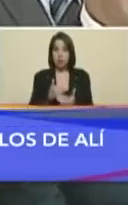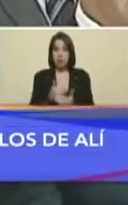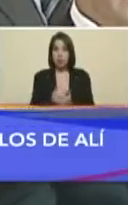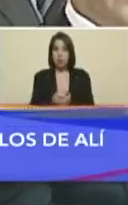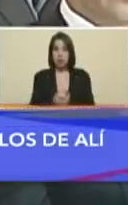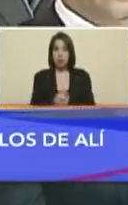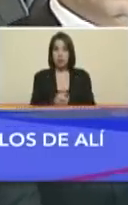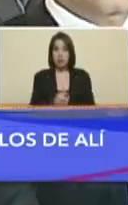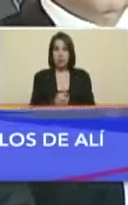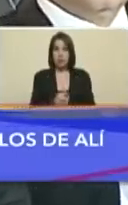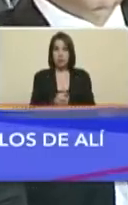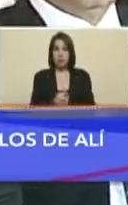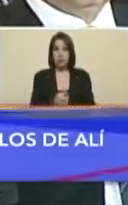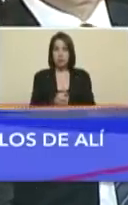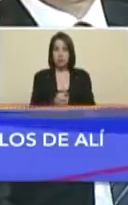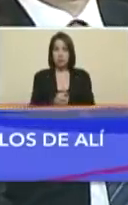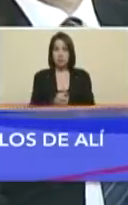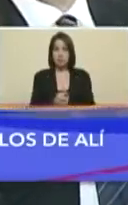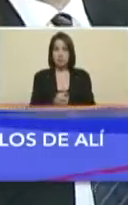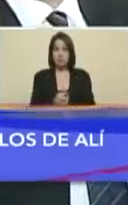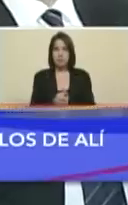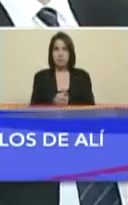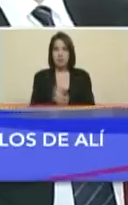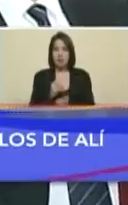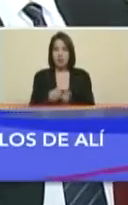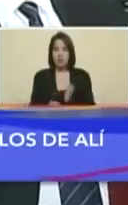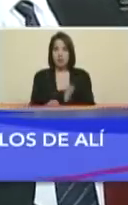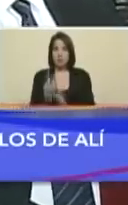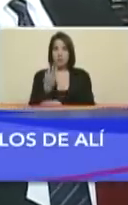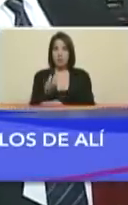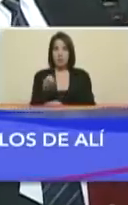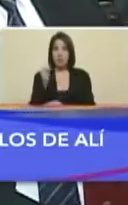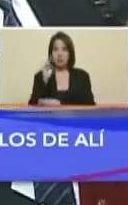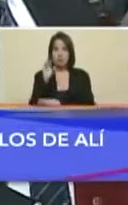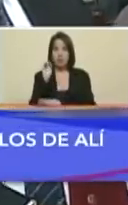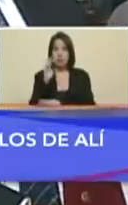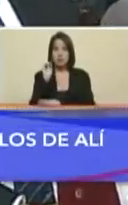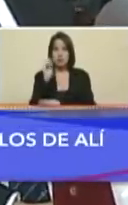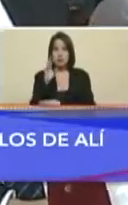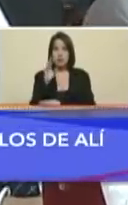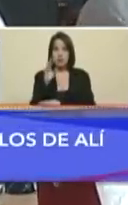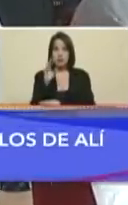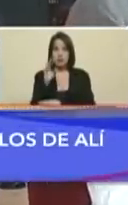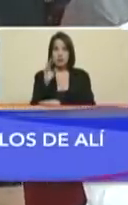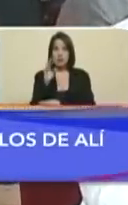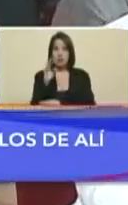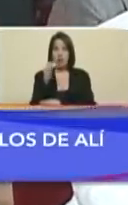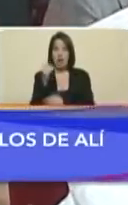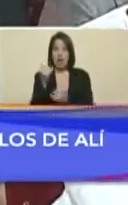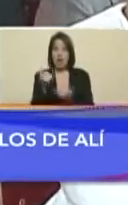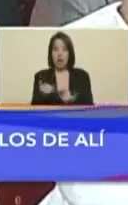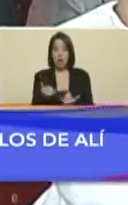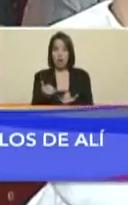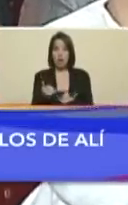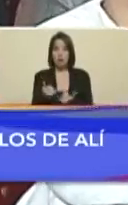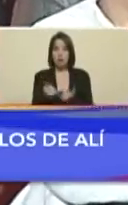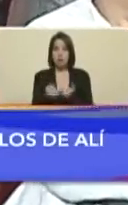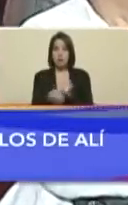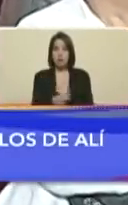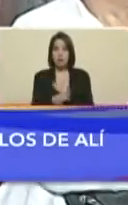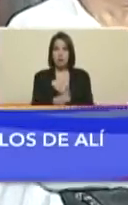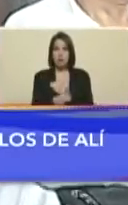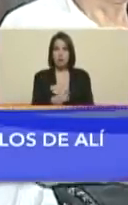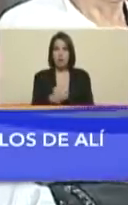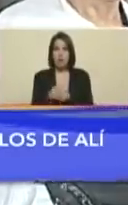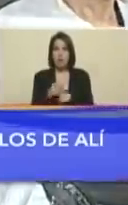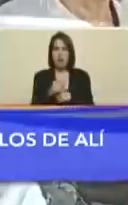Y surgió la fundación de lo que fue y aún es nuestro hermano